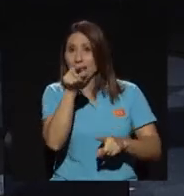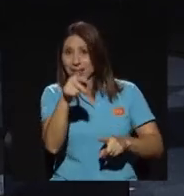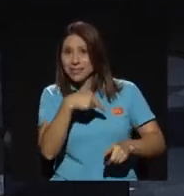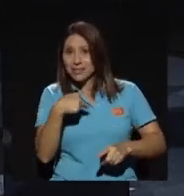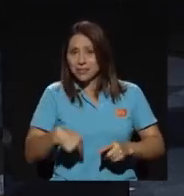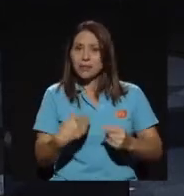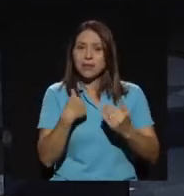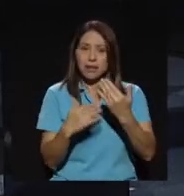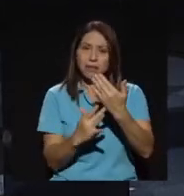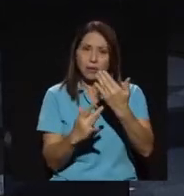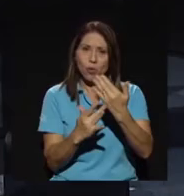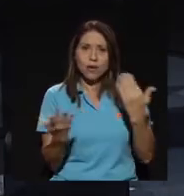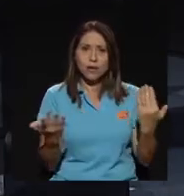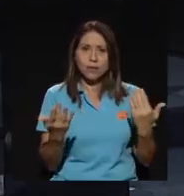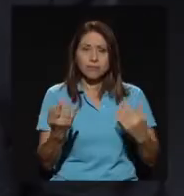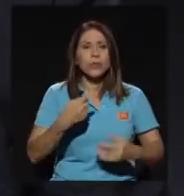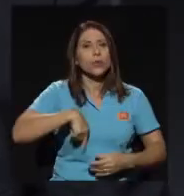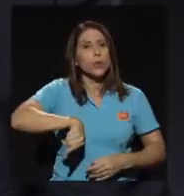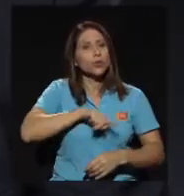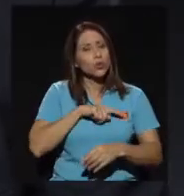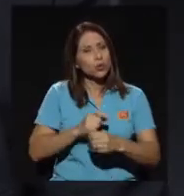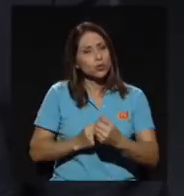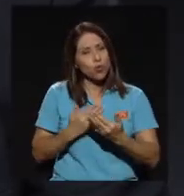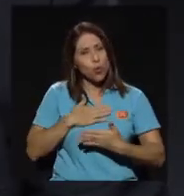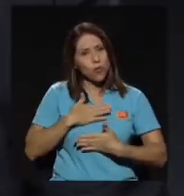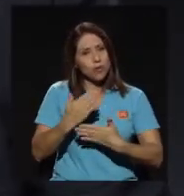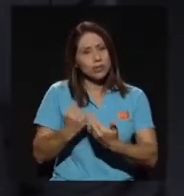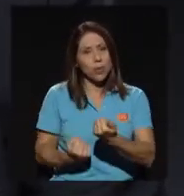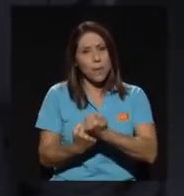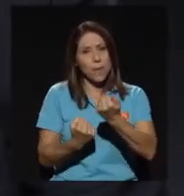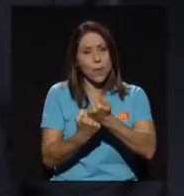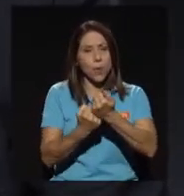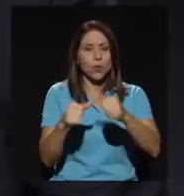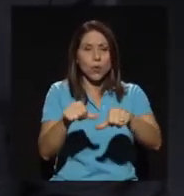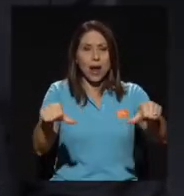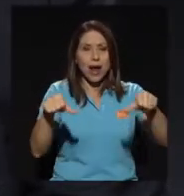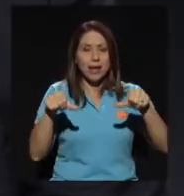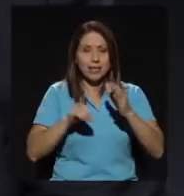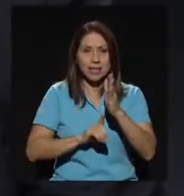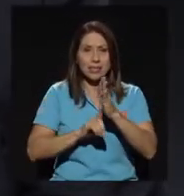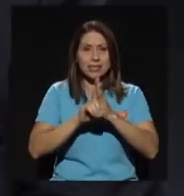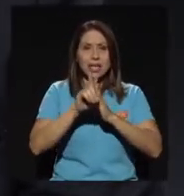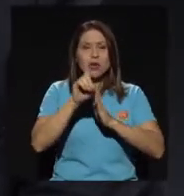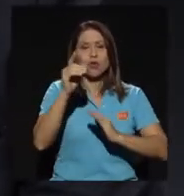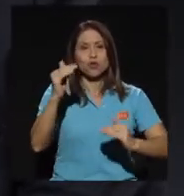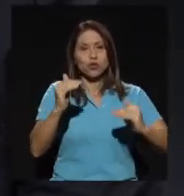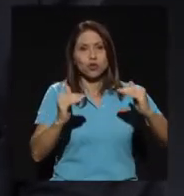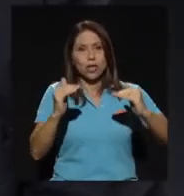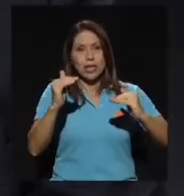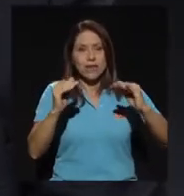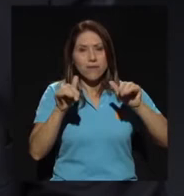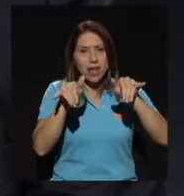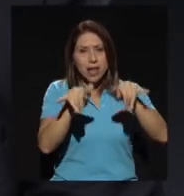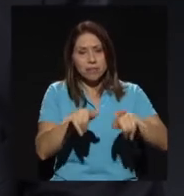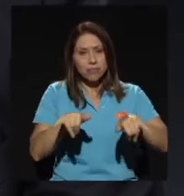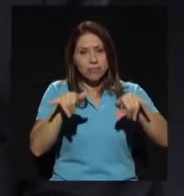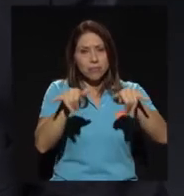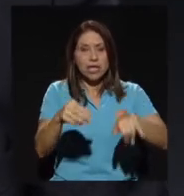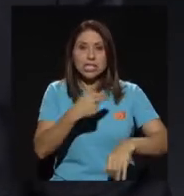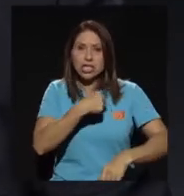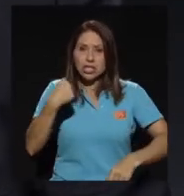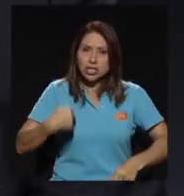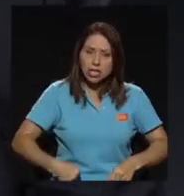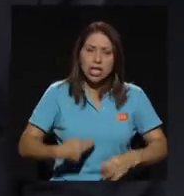hemos ofrecido apoyo en áreas de desarrollo sostenible que china está muy interesada en todo lo que es